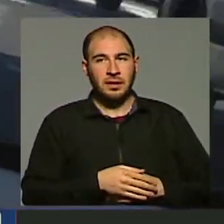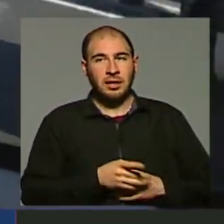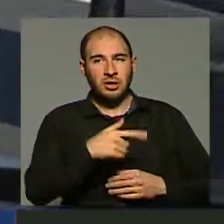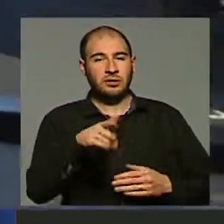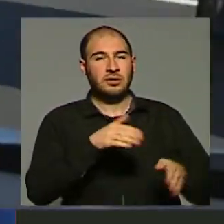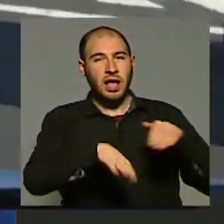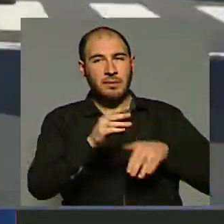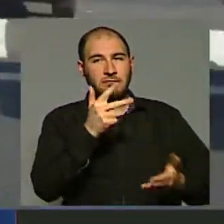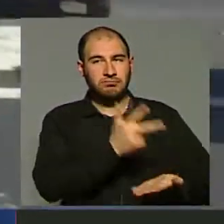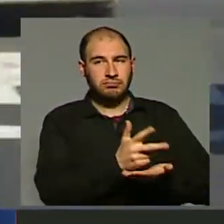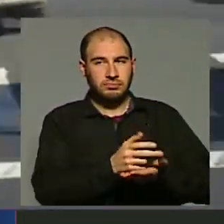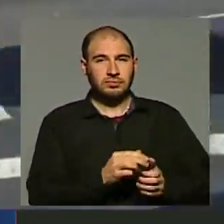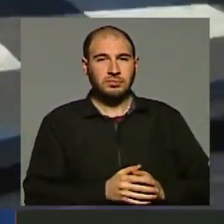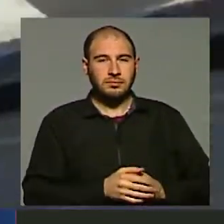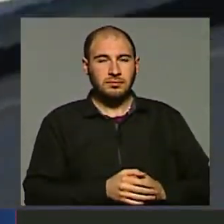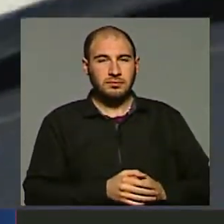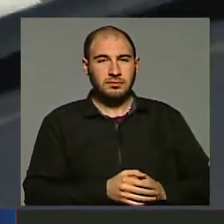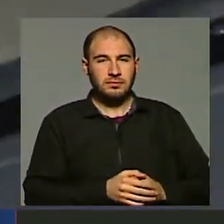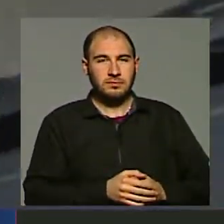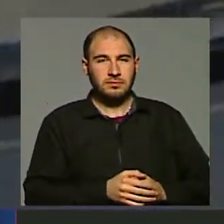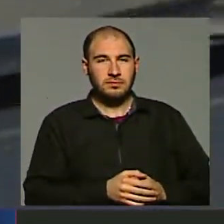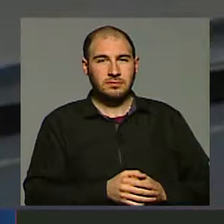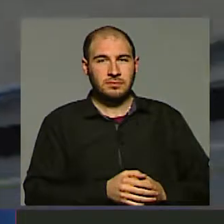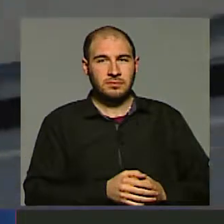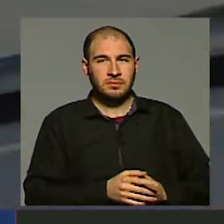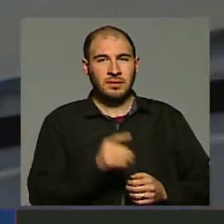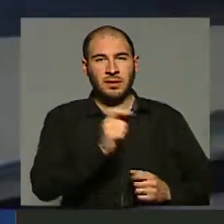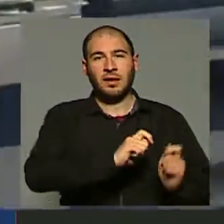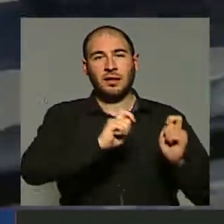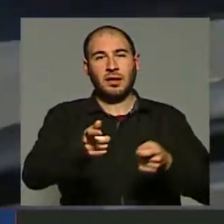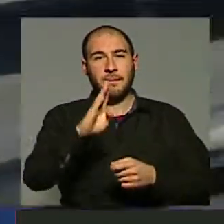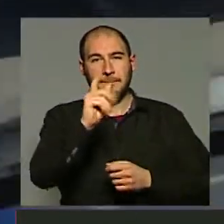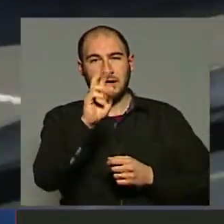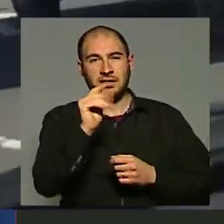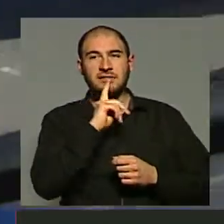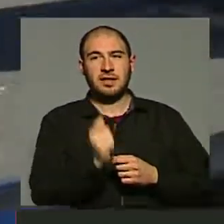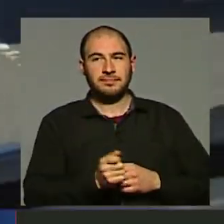en el camino y se lo entregó a Barata.